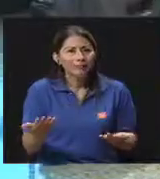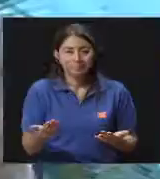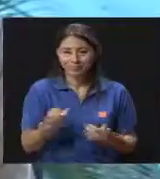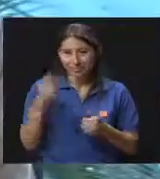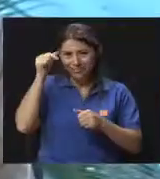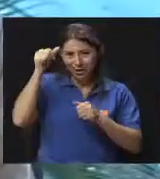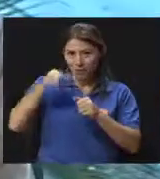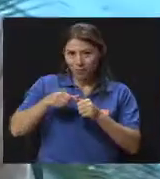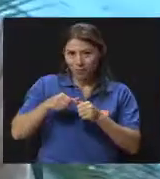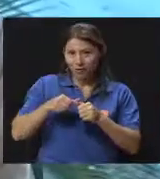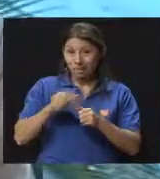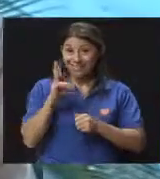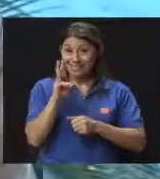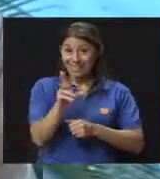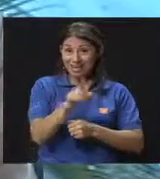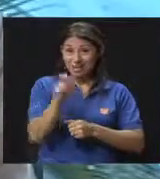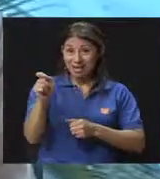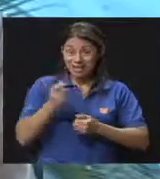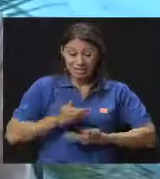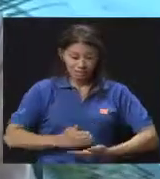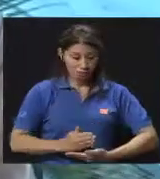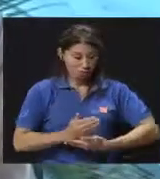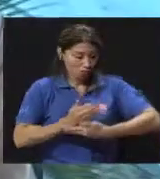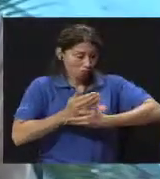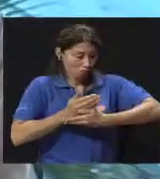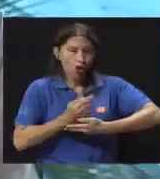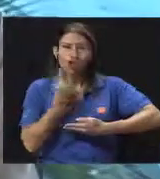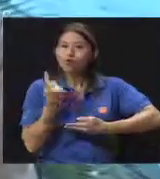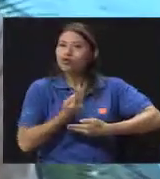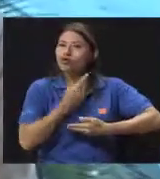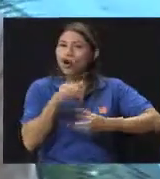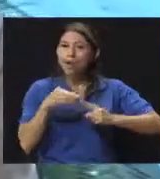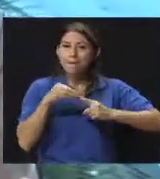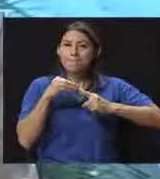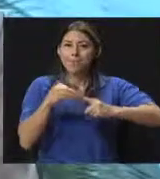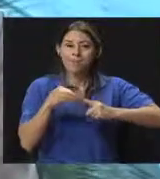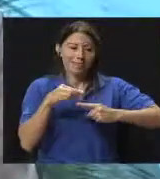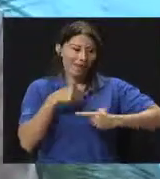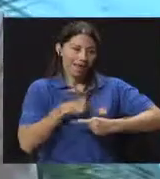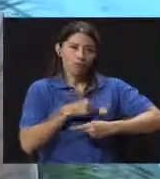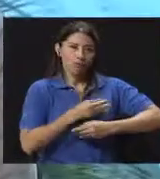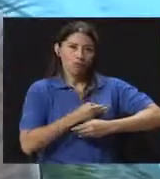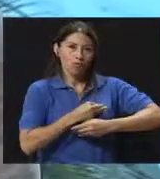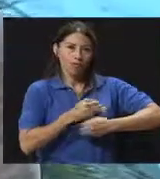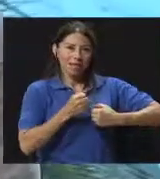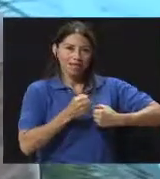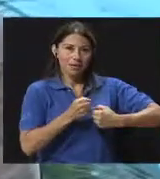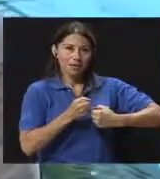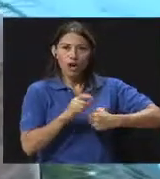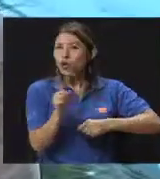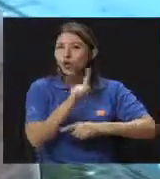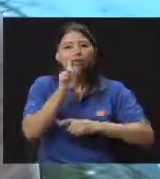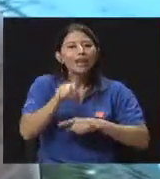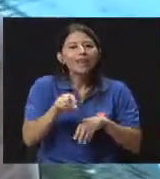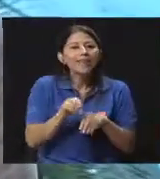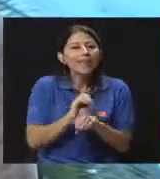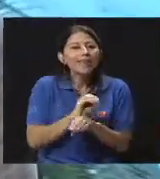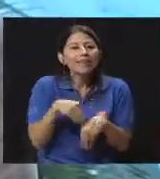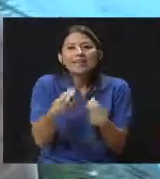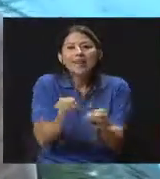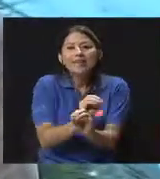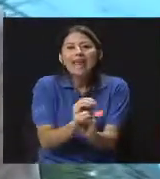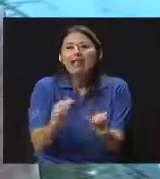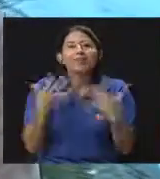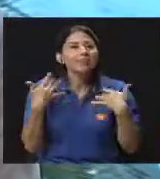6 meses es solamente leche materna, no se le debe dar al niño ni siquiera agua, excepto que haya indicación